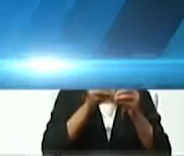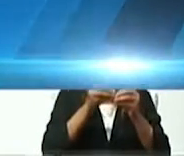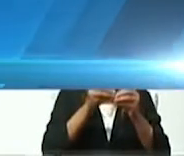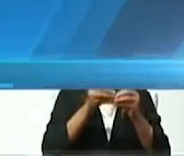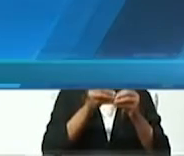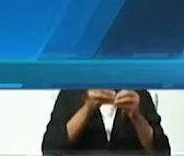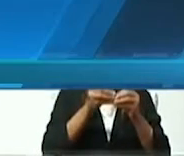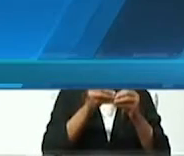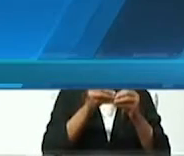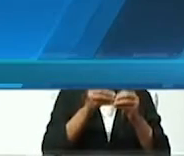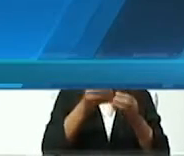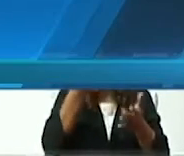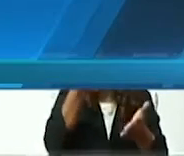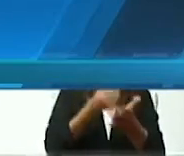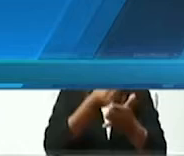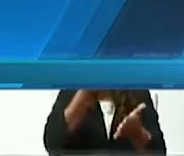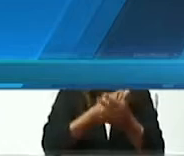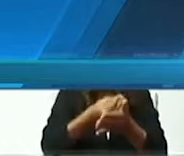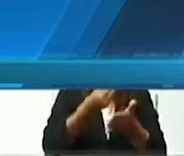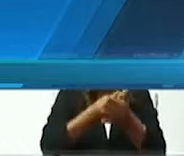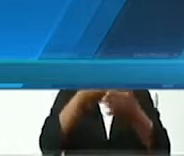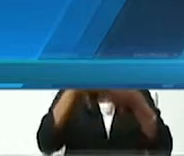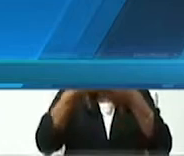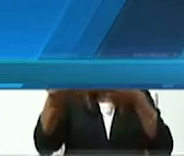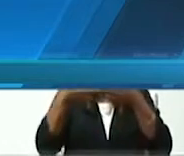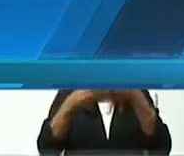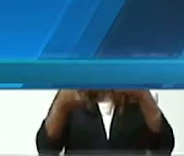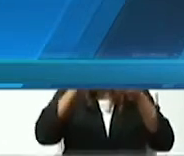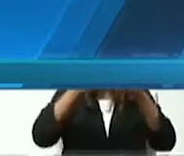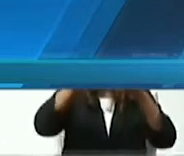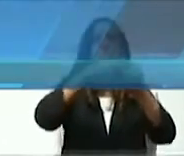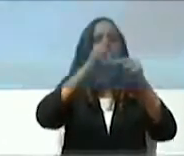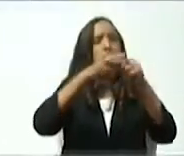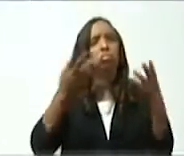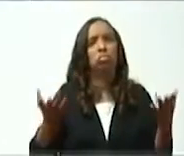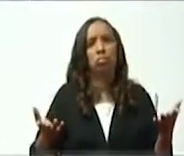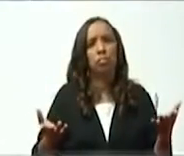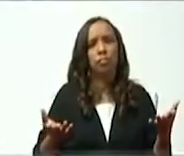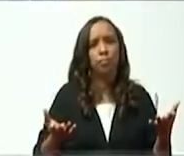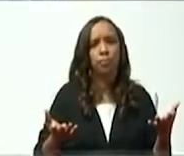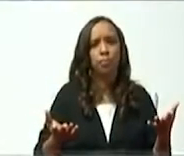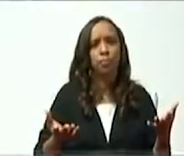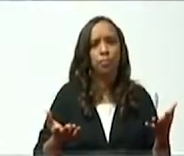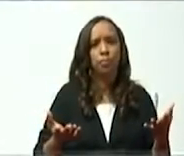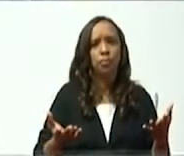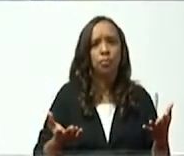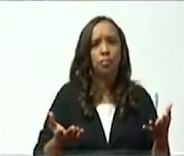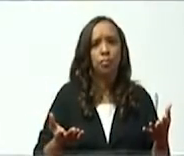de gestión y al final aunque nosotros no proponemos